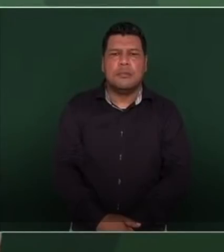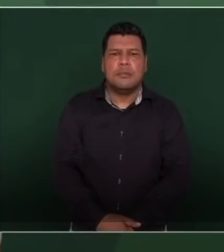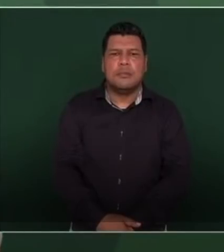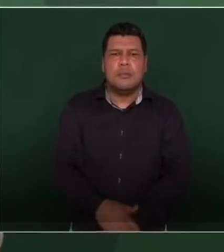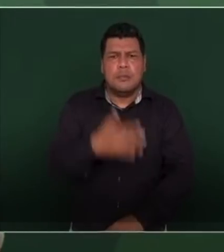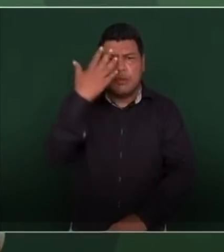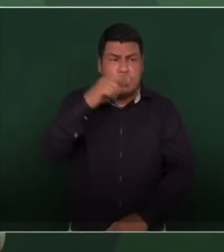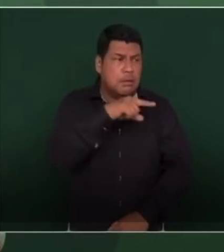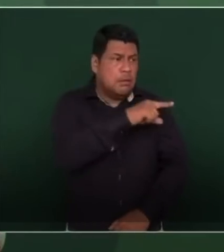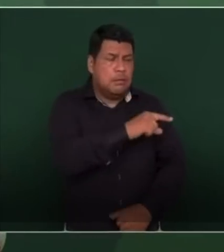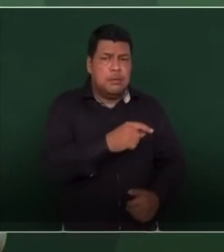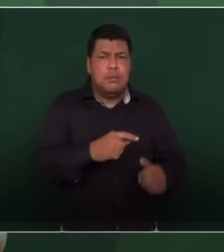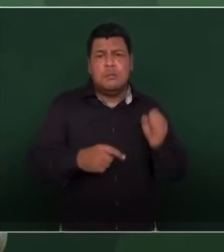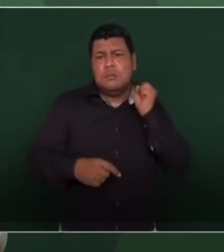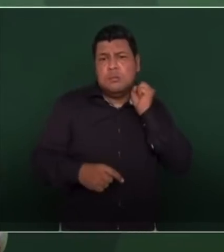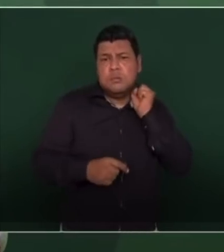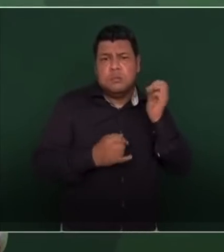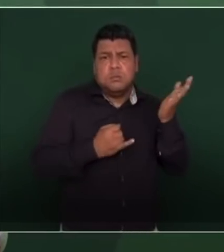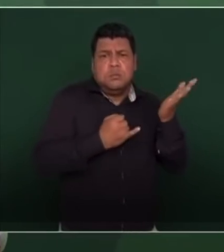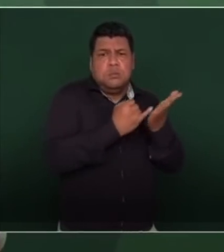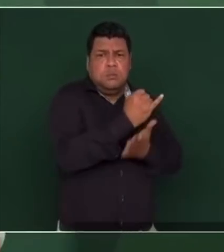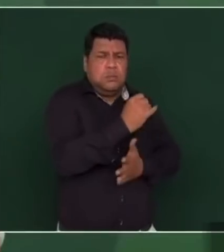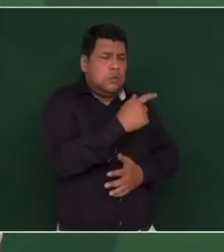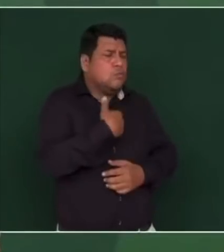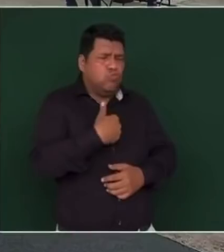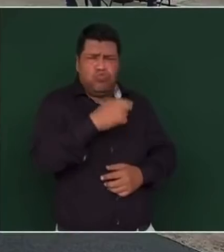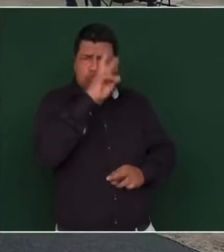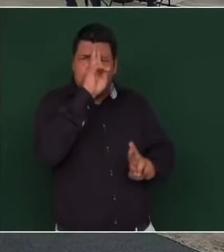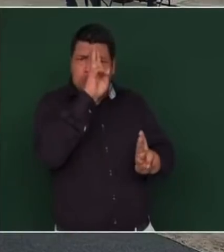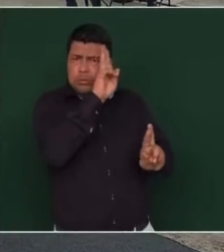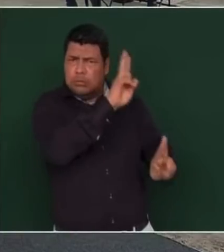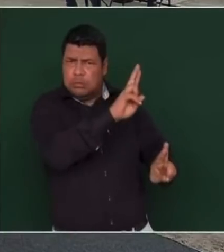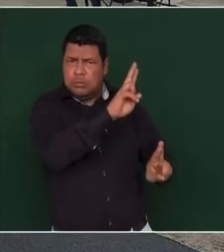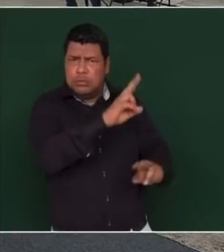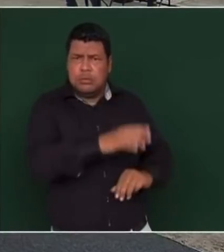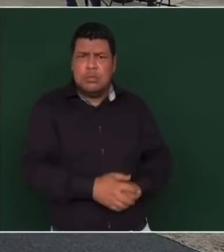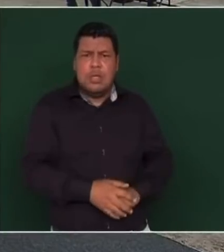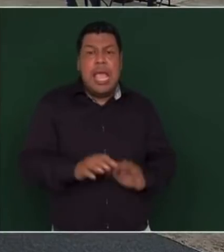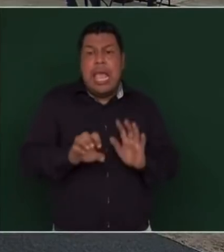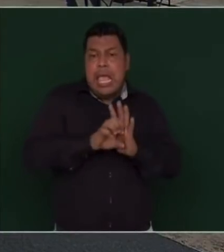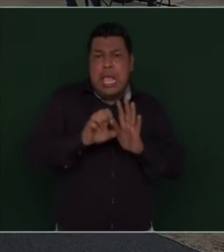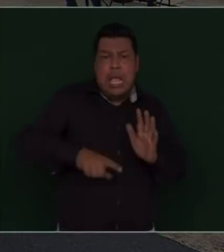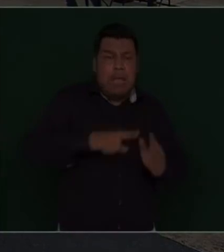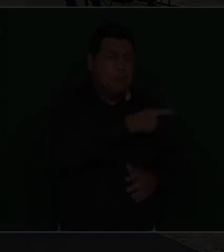legislativo. ¿Sería vetada? Si se aprobara, sí.